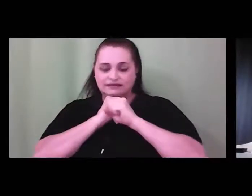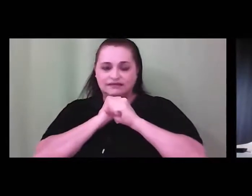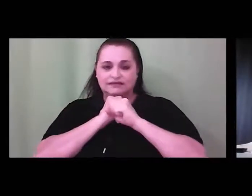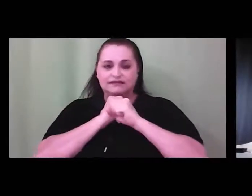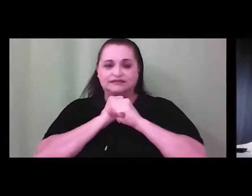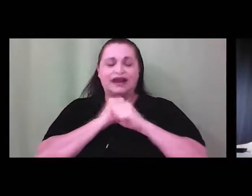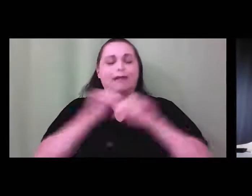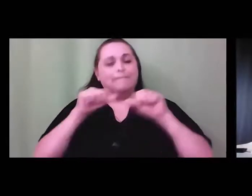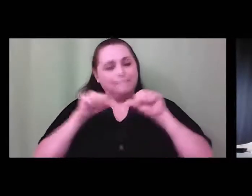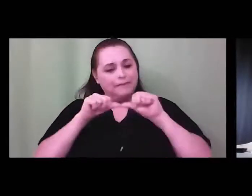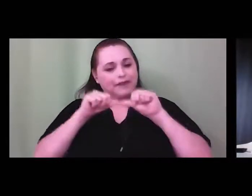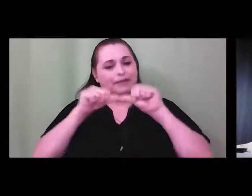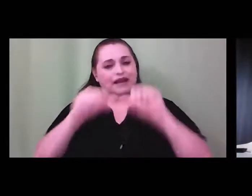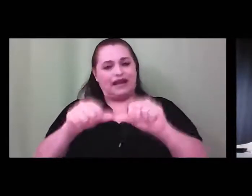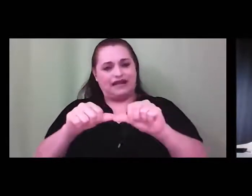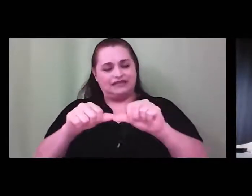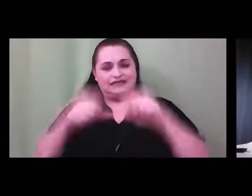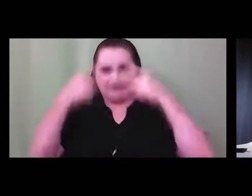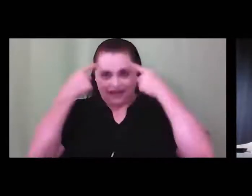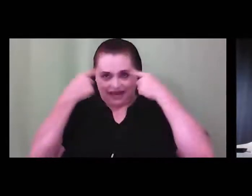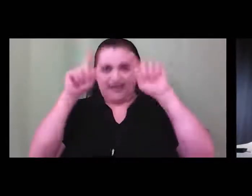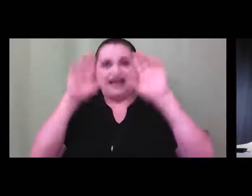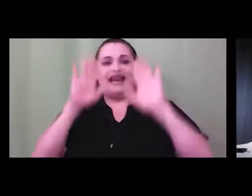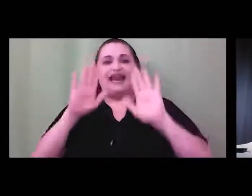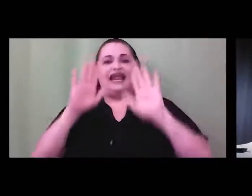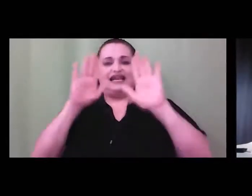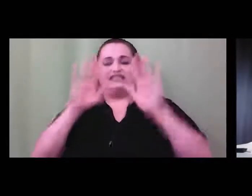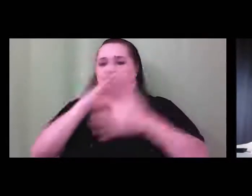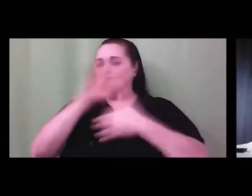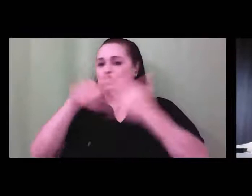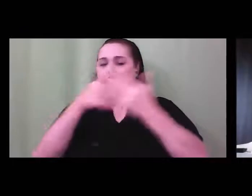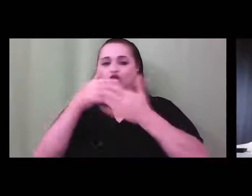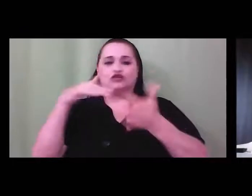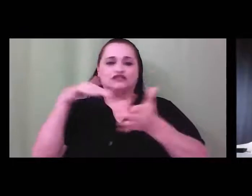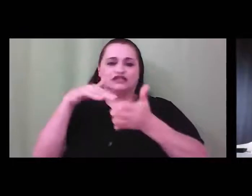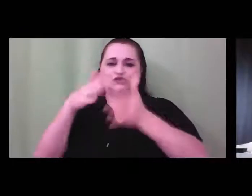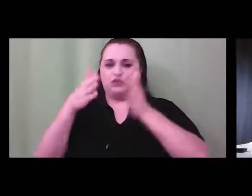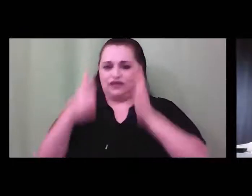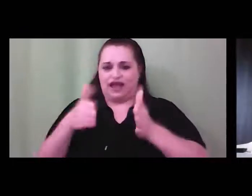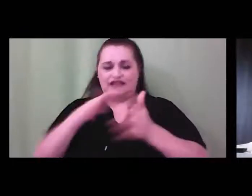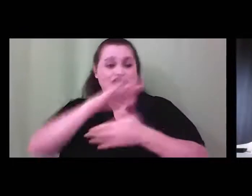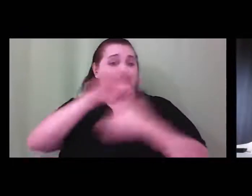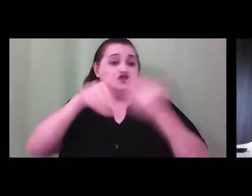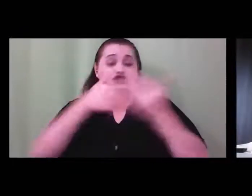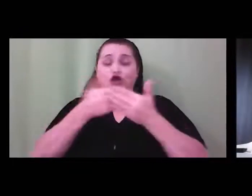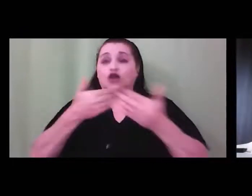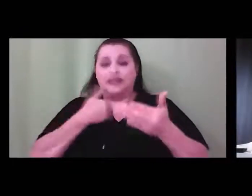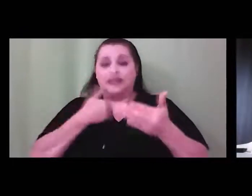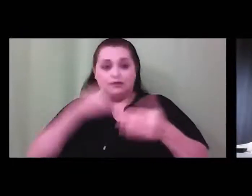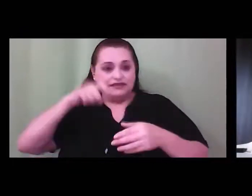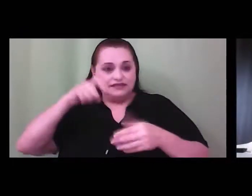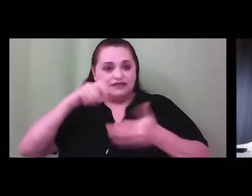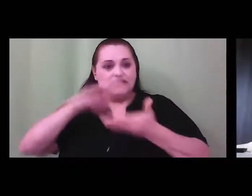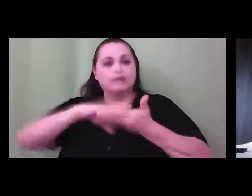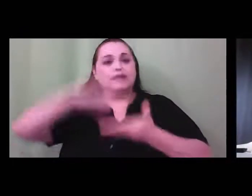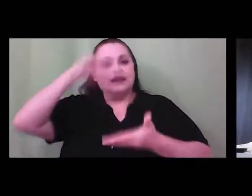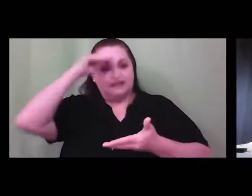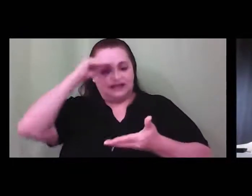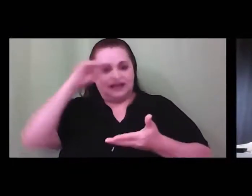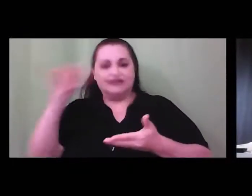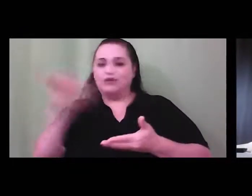la permanencia y el éxito de todo el estudiantado, porque todos tenemos la necesidad de aprender, como también nos